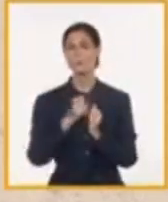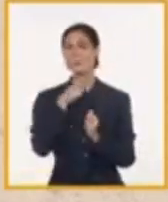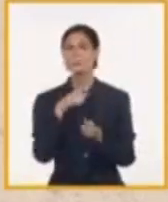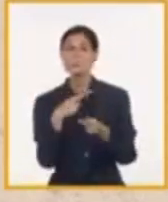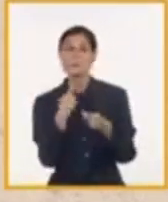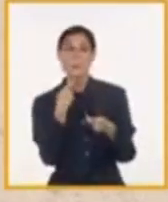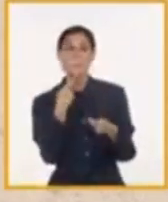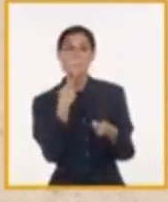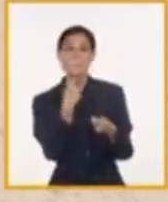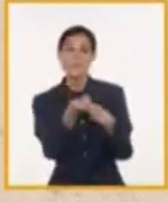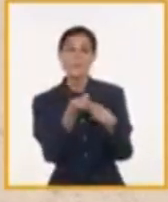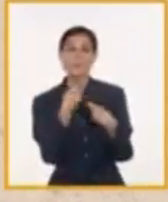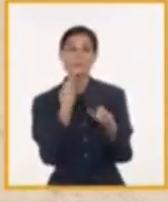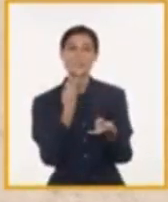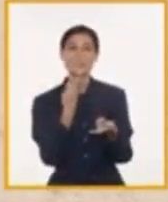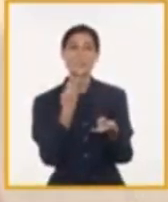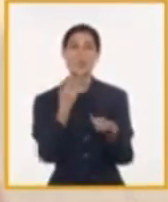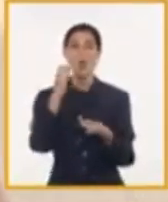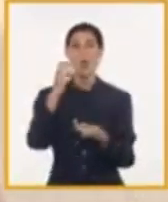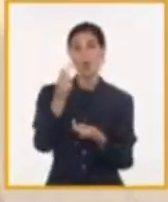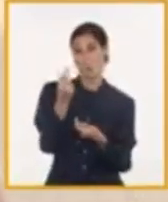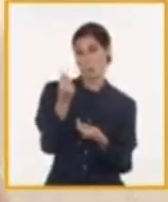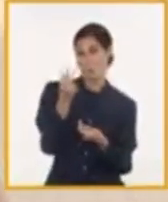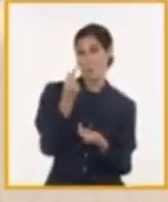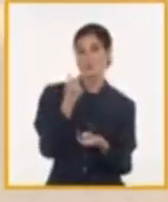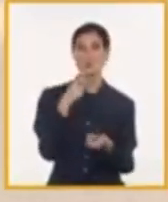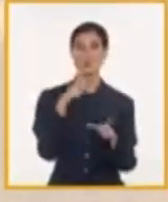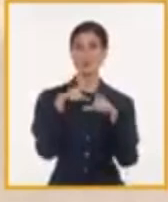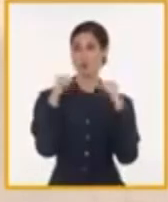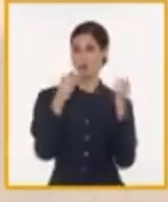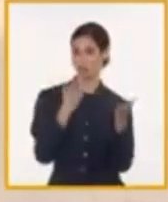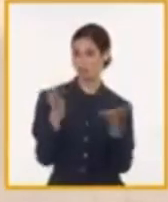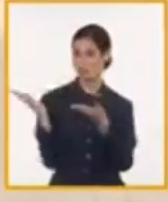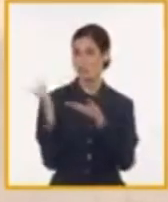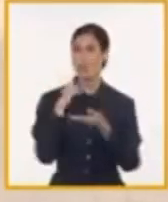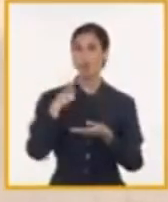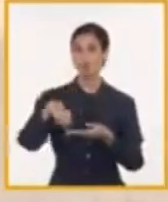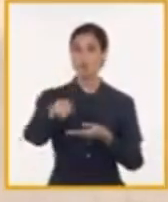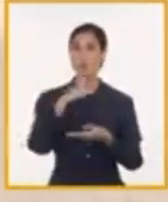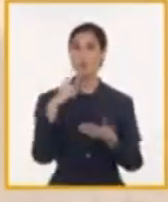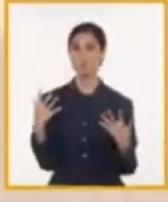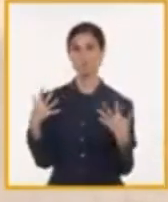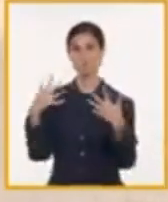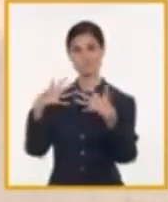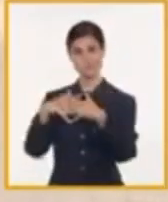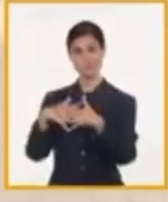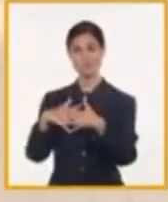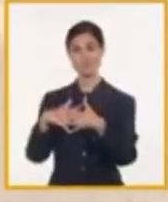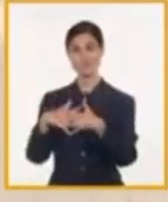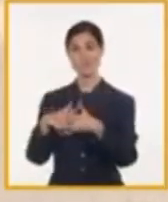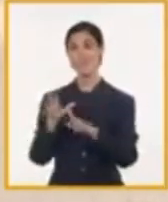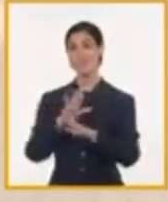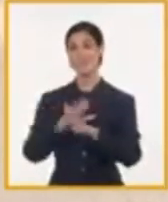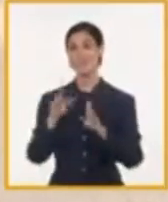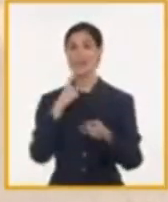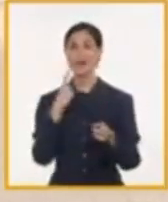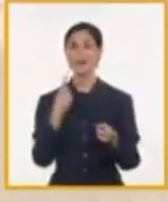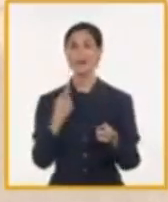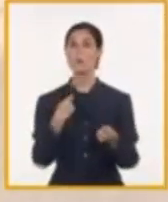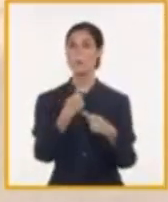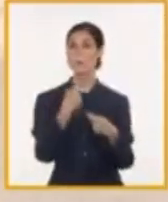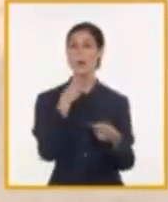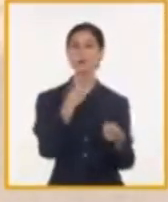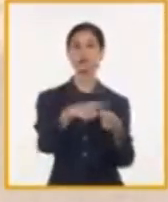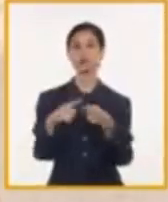gastronomía en nuestras pescaderías, y además en momentos de picos de la agricultura, de picos productivos, se compran materias primas,